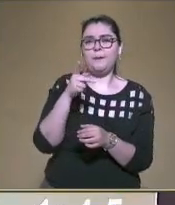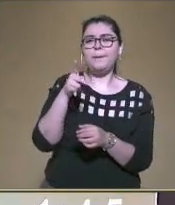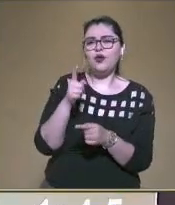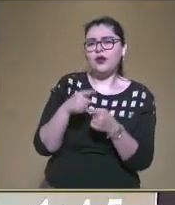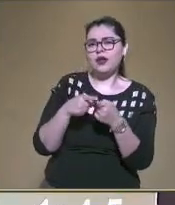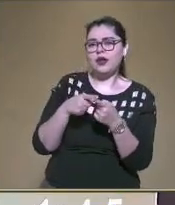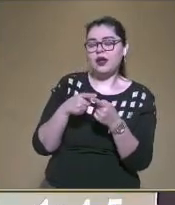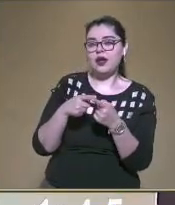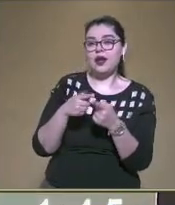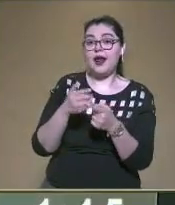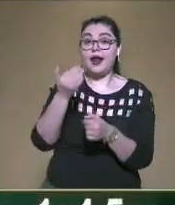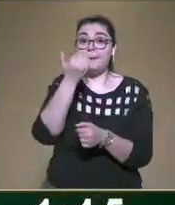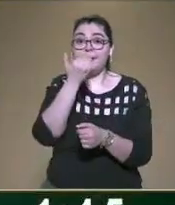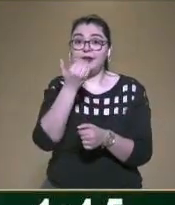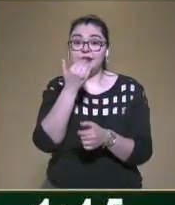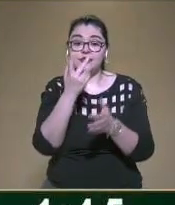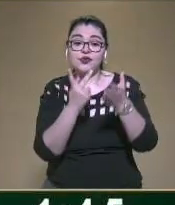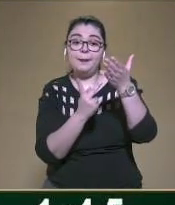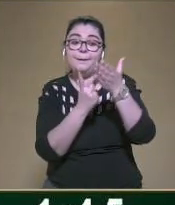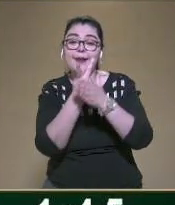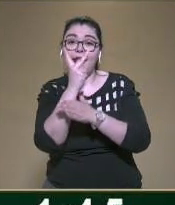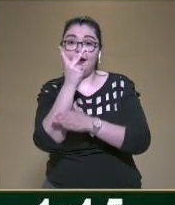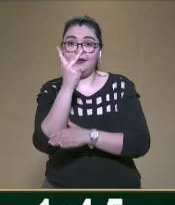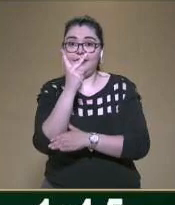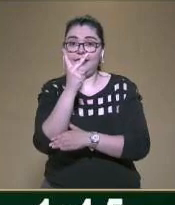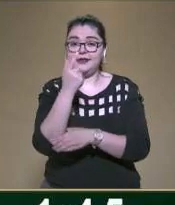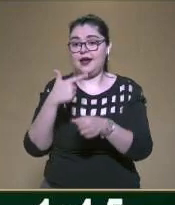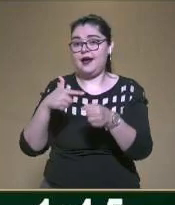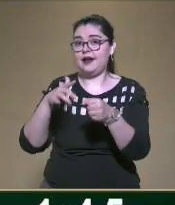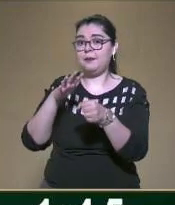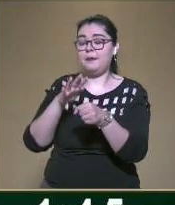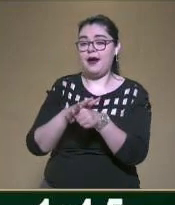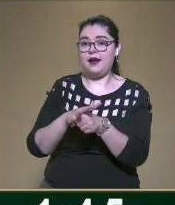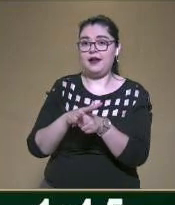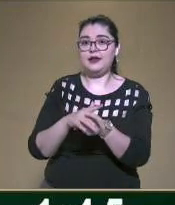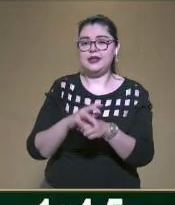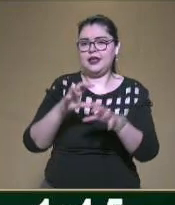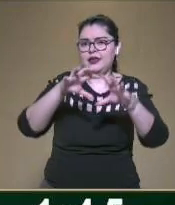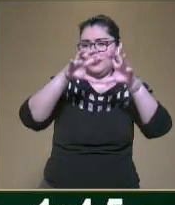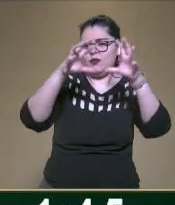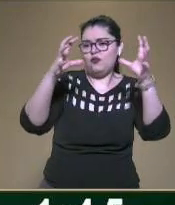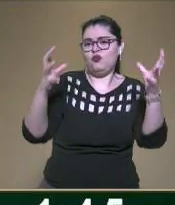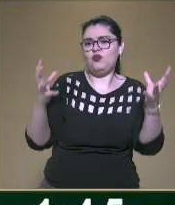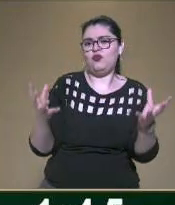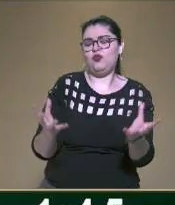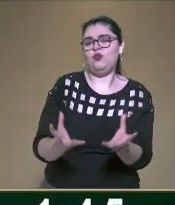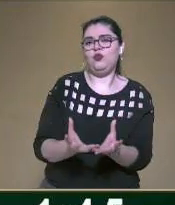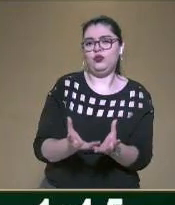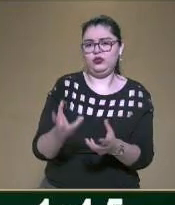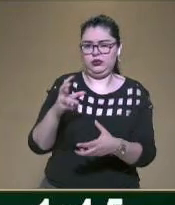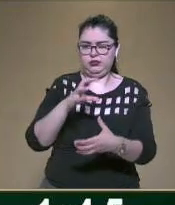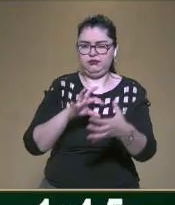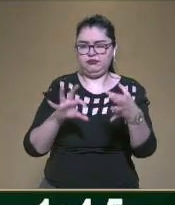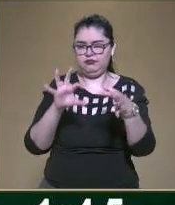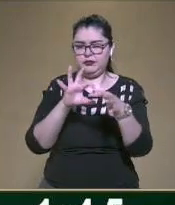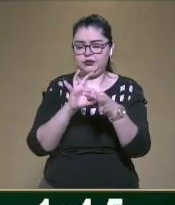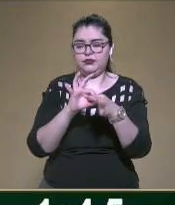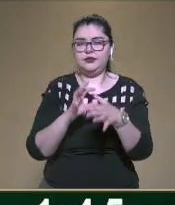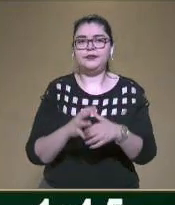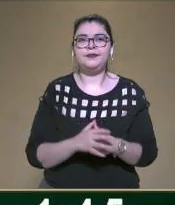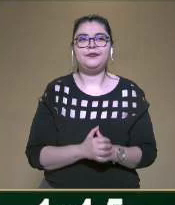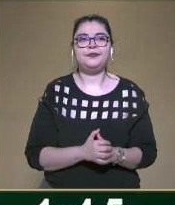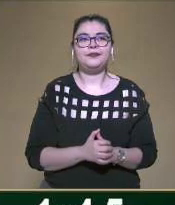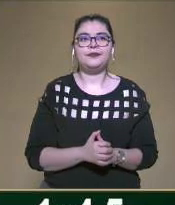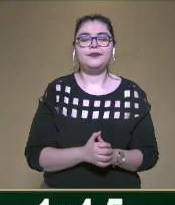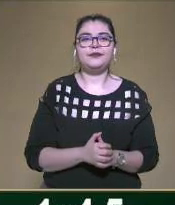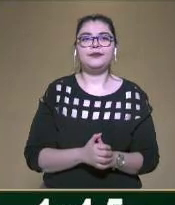de la nutrición de las plantas, de los animales y el medio natural con que se relacionan. Esto es